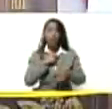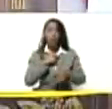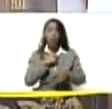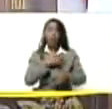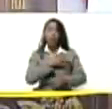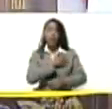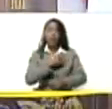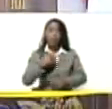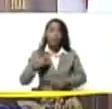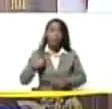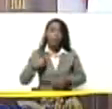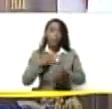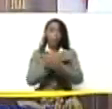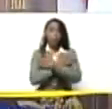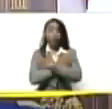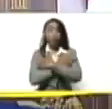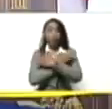félix